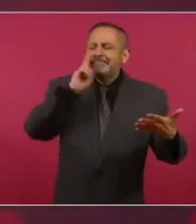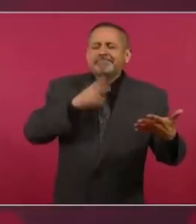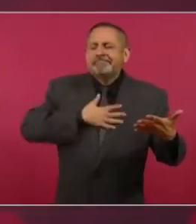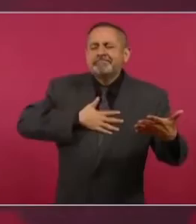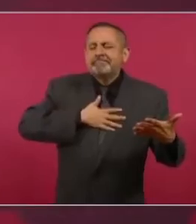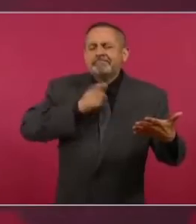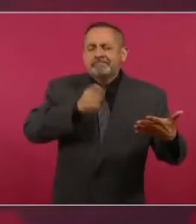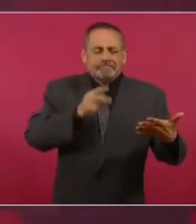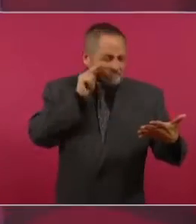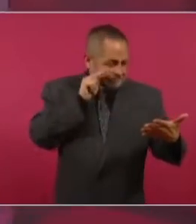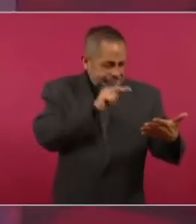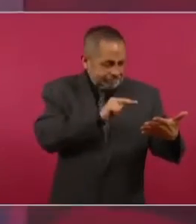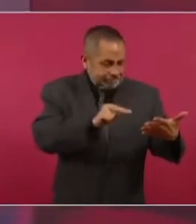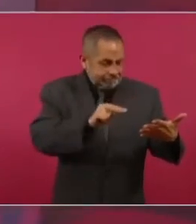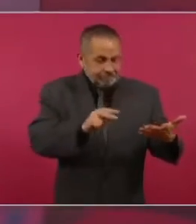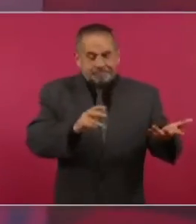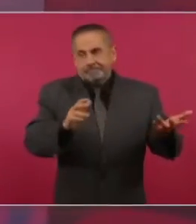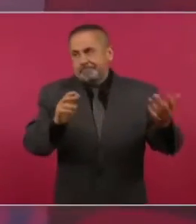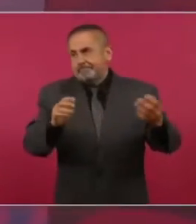A ver,